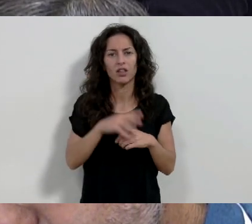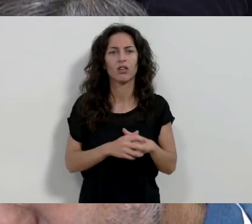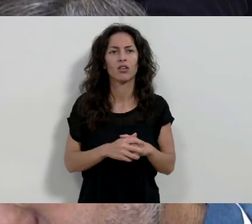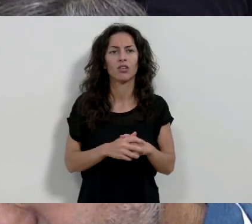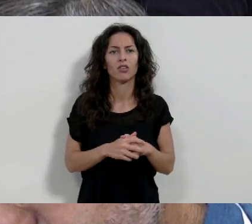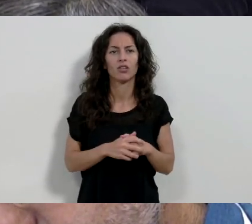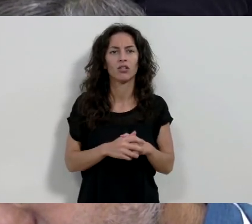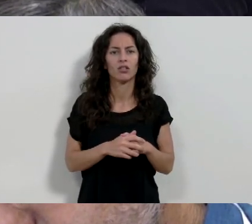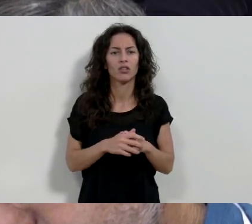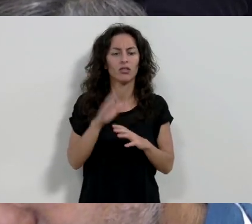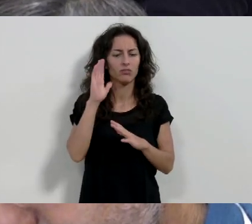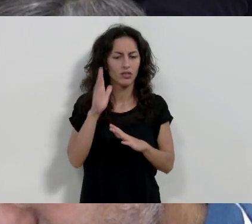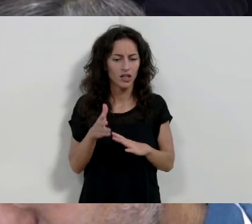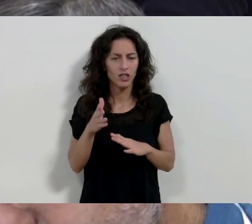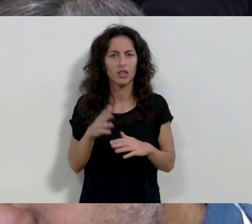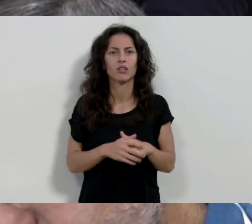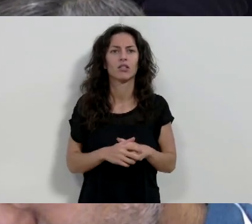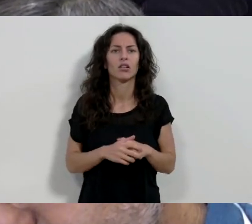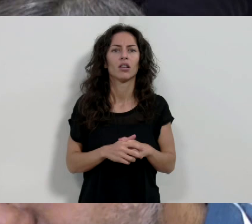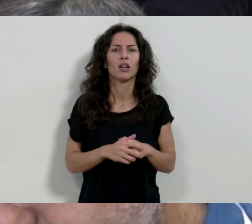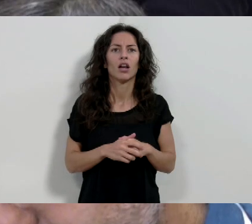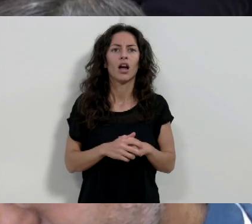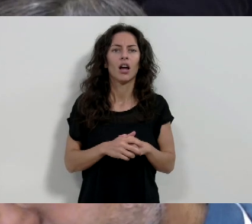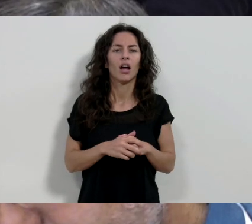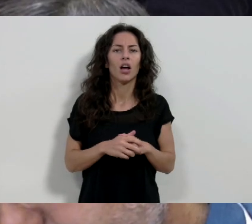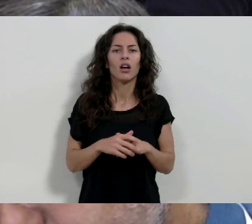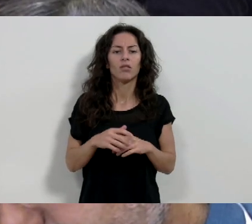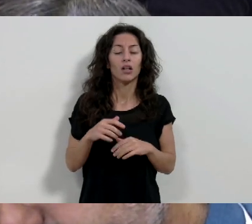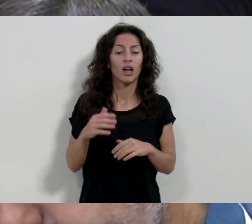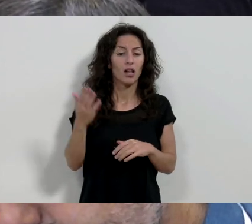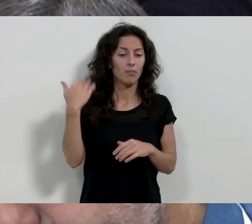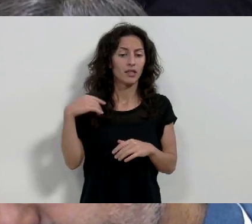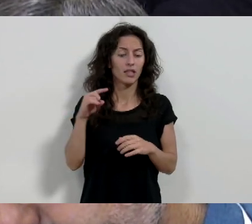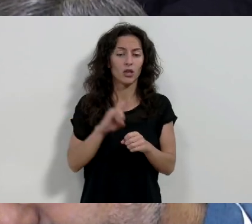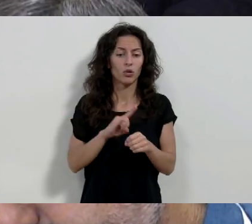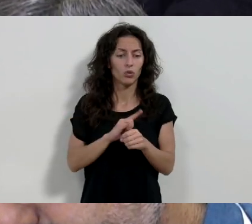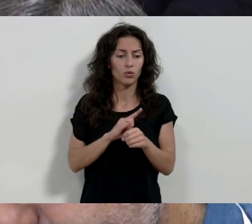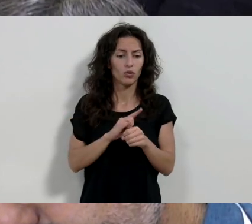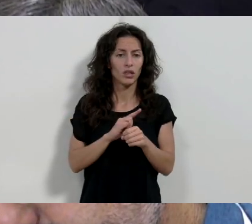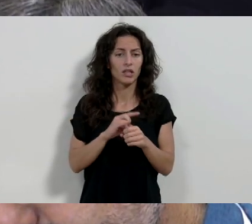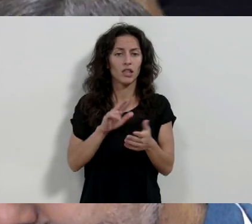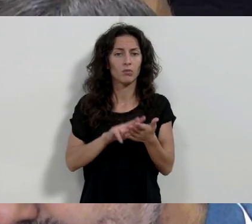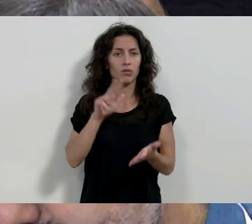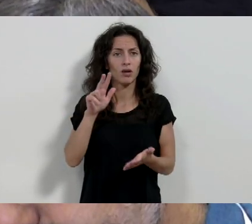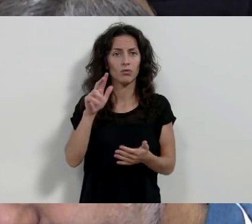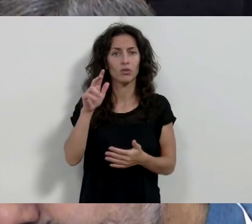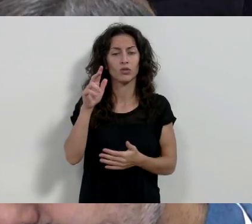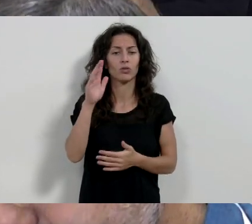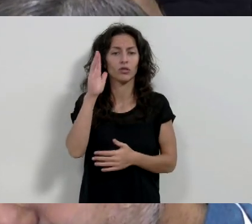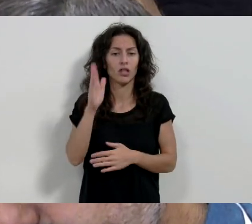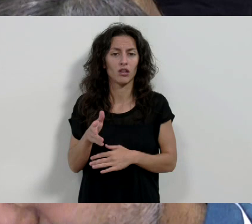en Junta de Gobierno Local un sancionador de 200 euros porque se interceptó a un